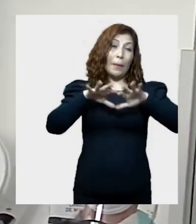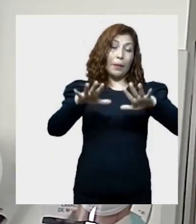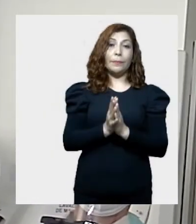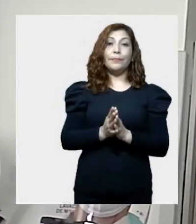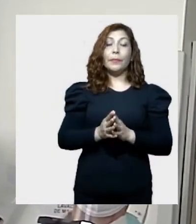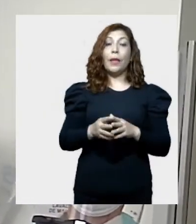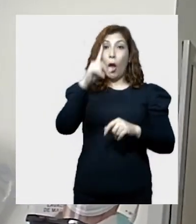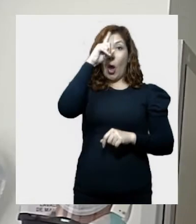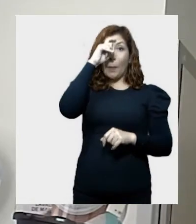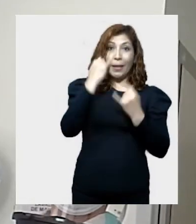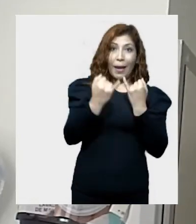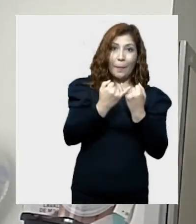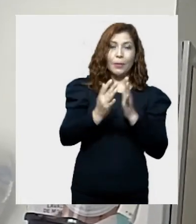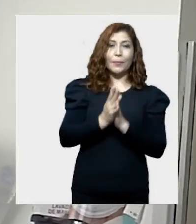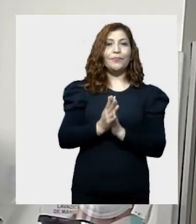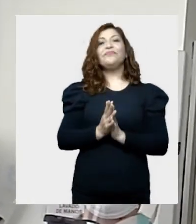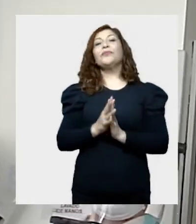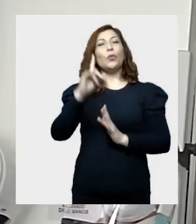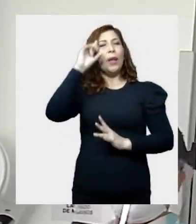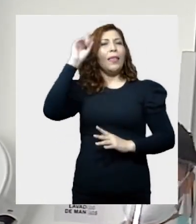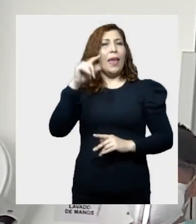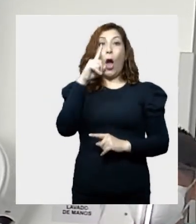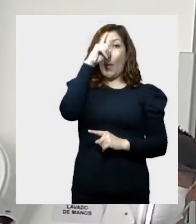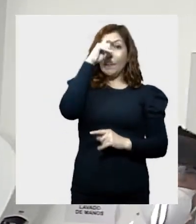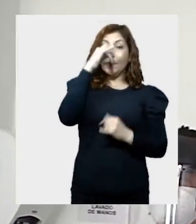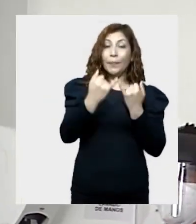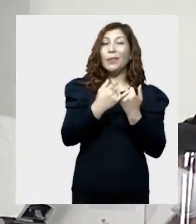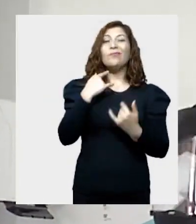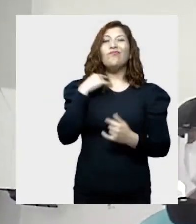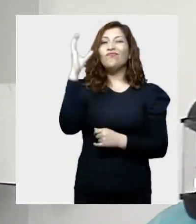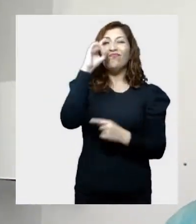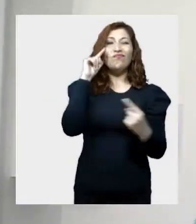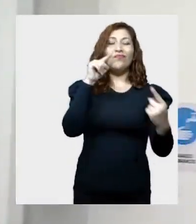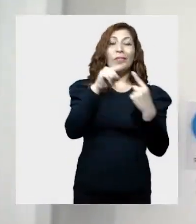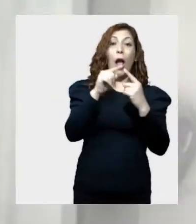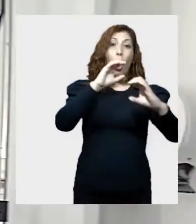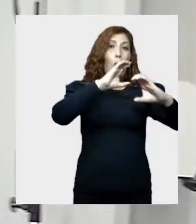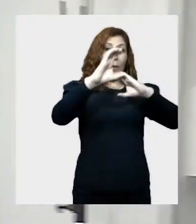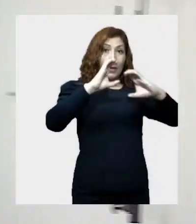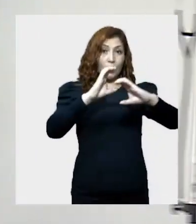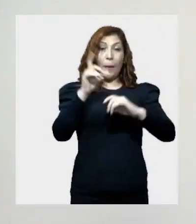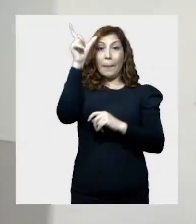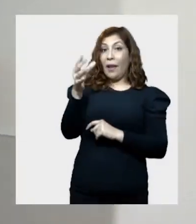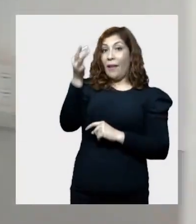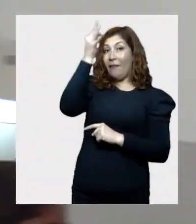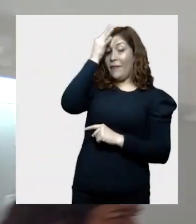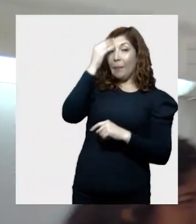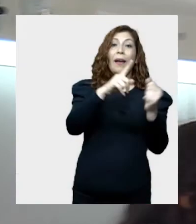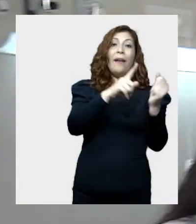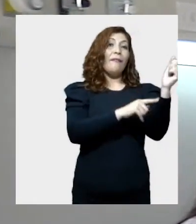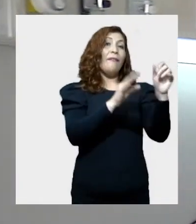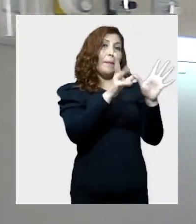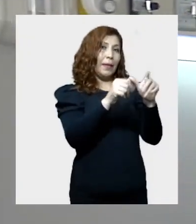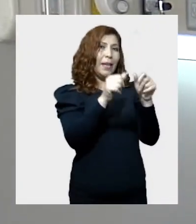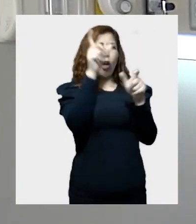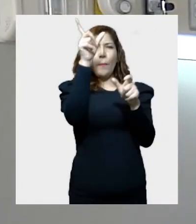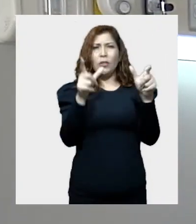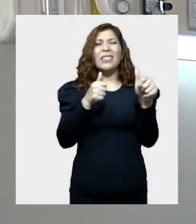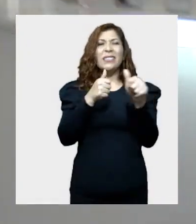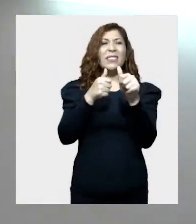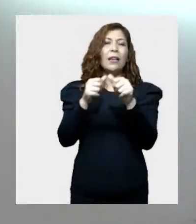Amigo. La estrategia Hospital Amigo busca mantener la comunicación entre pacientes y sus familiares o personas